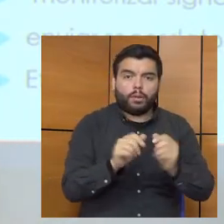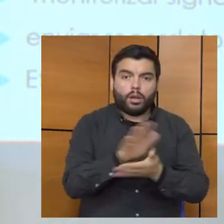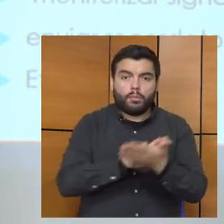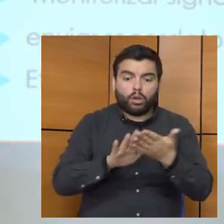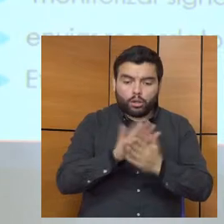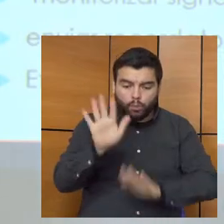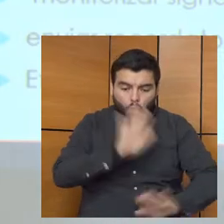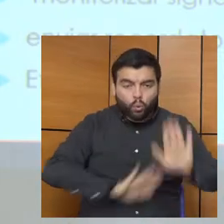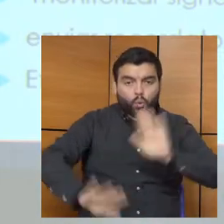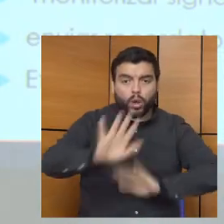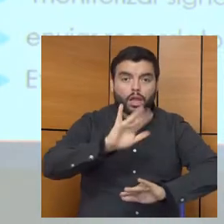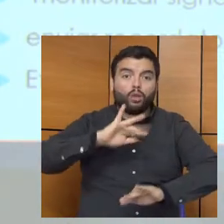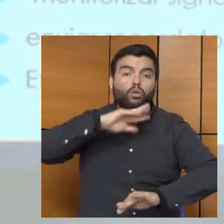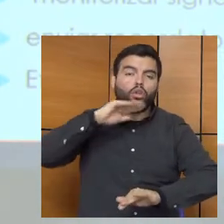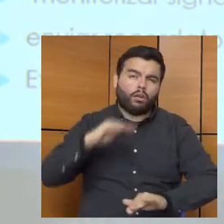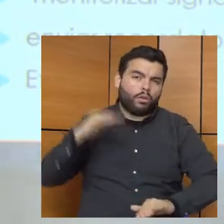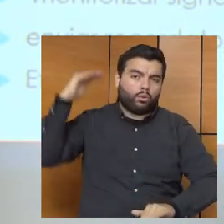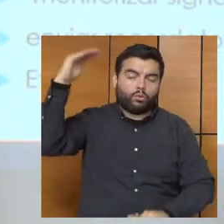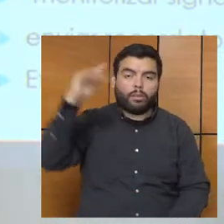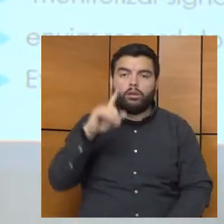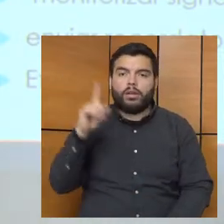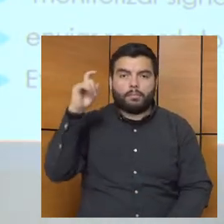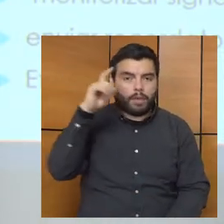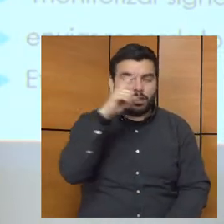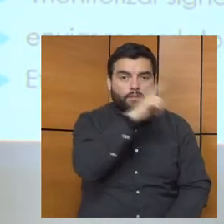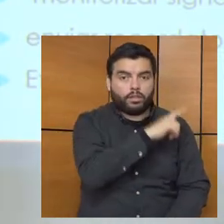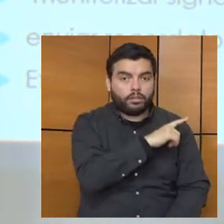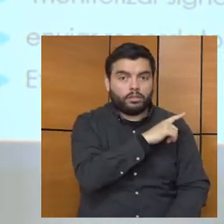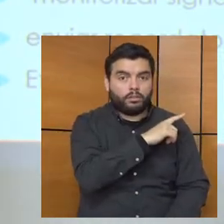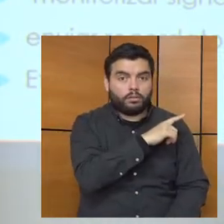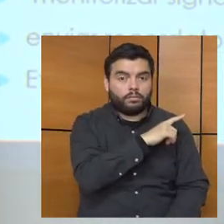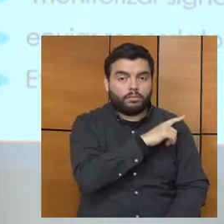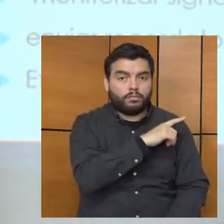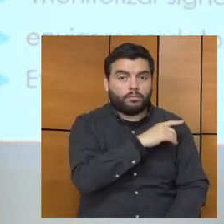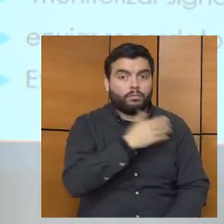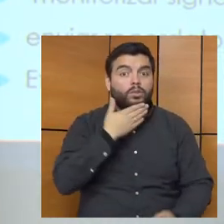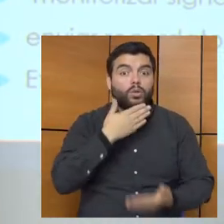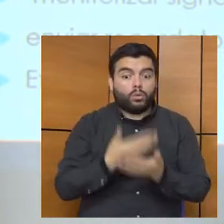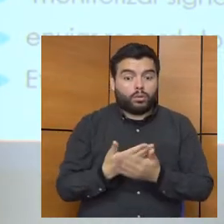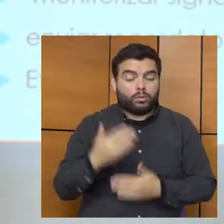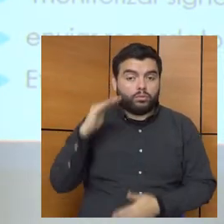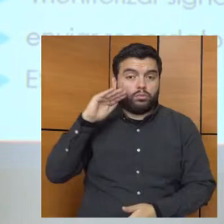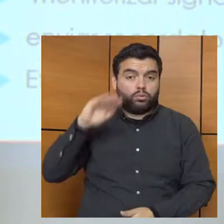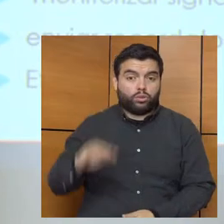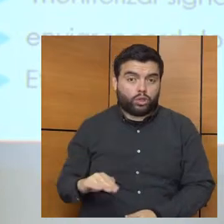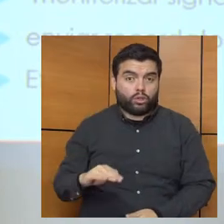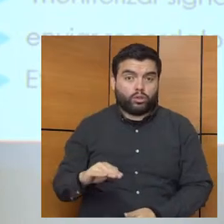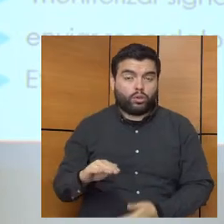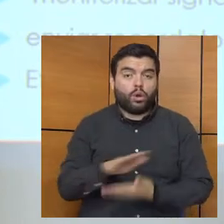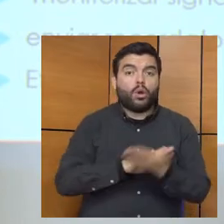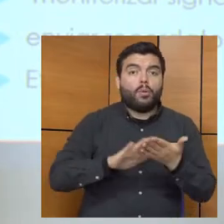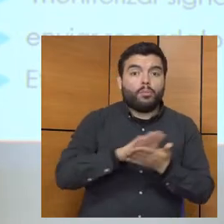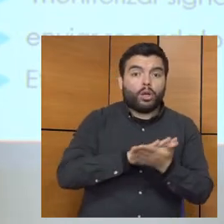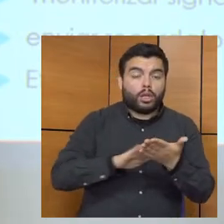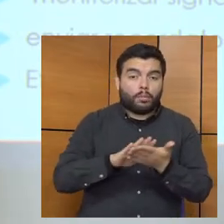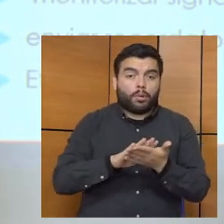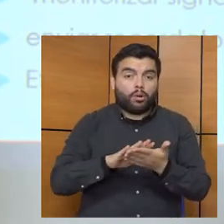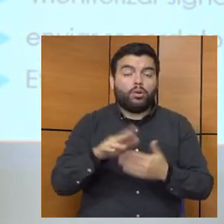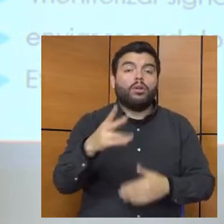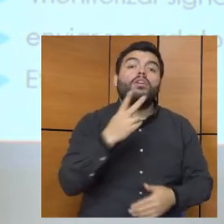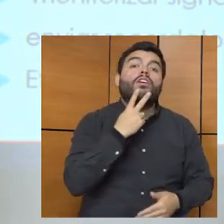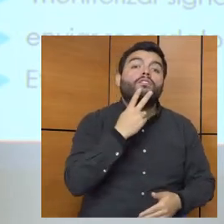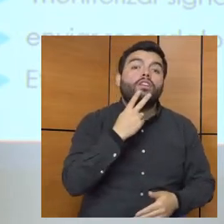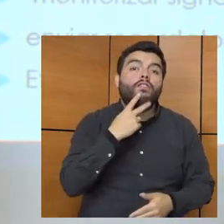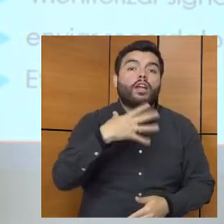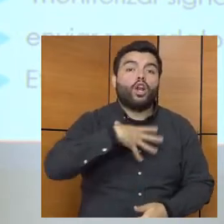los mayores cada vez es más difícil. En el momento que son familias más pequeñas y muchas veces distanciadas en el espacio, porque viven